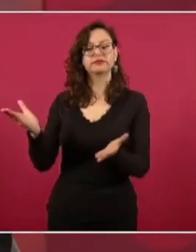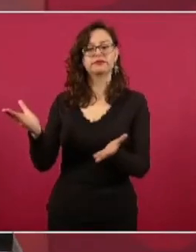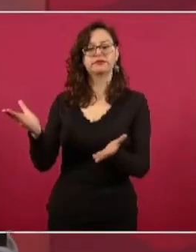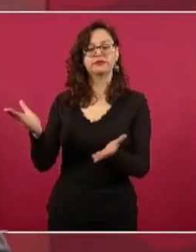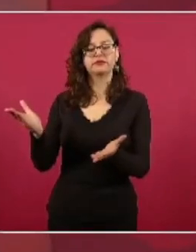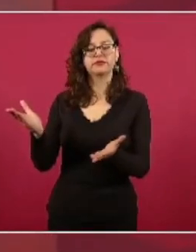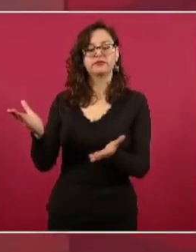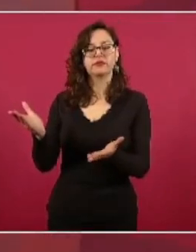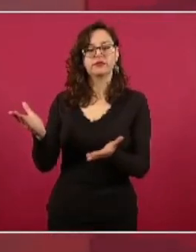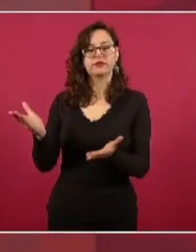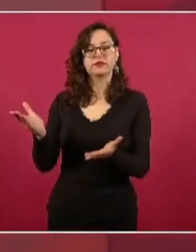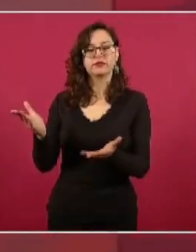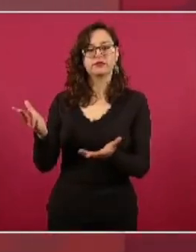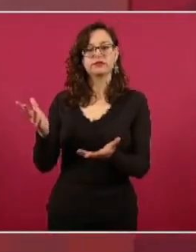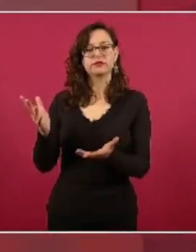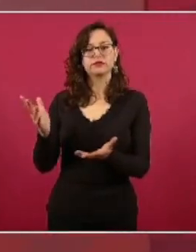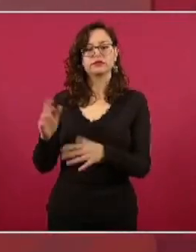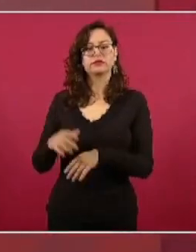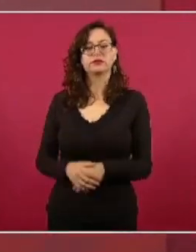puedes,